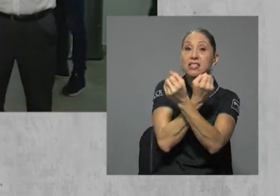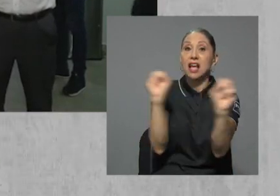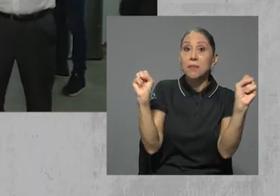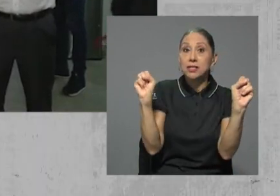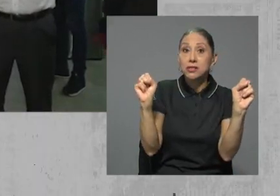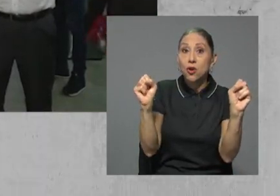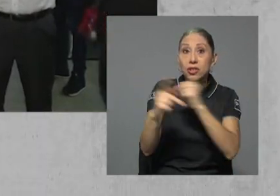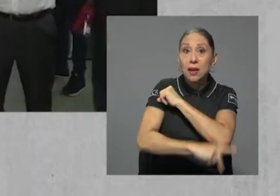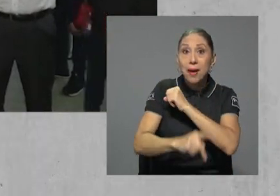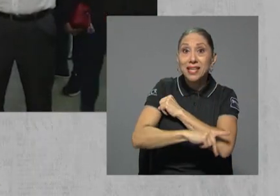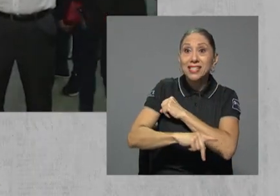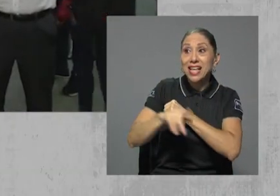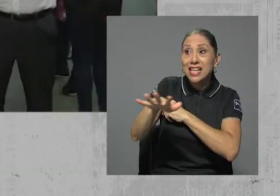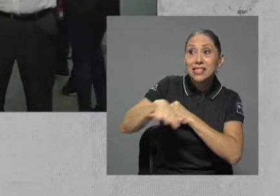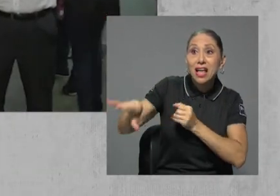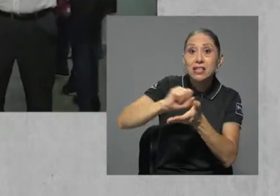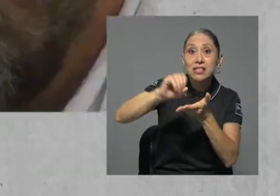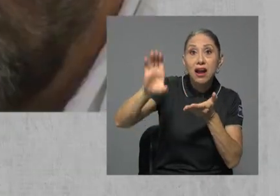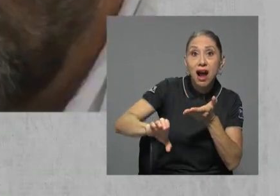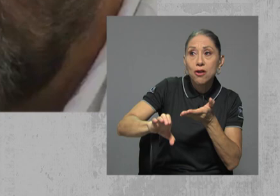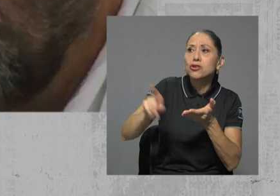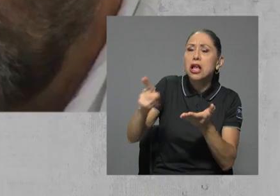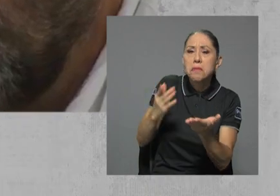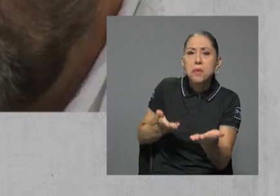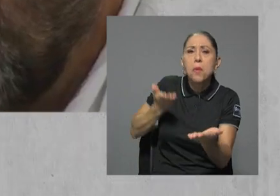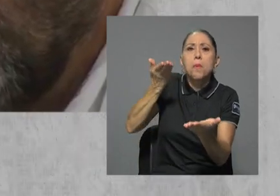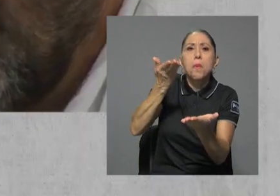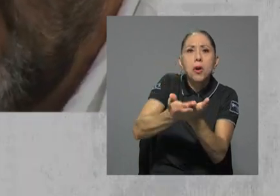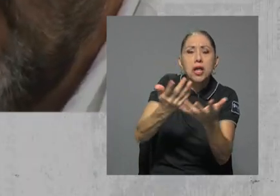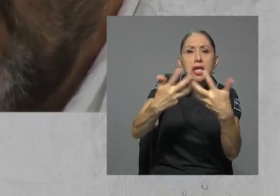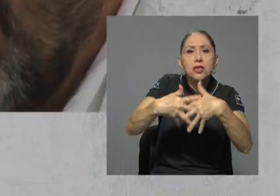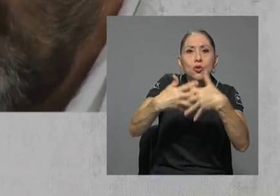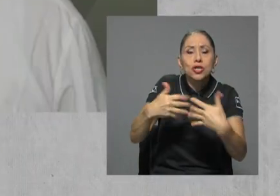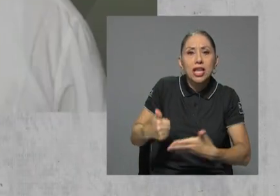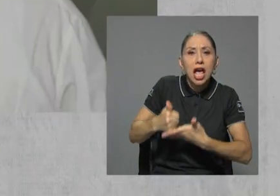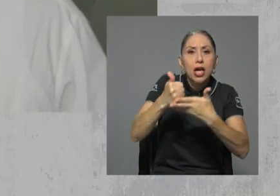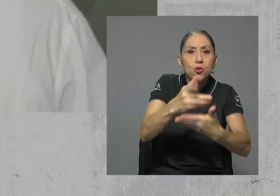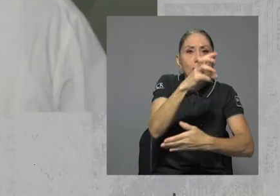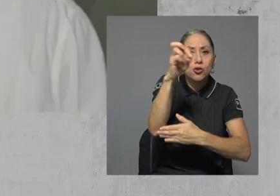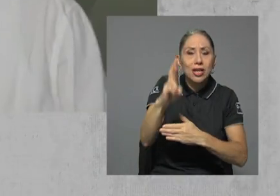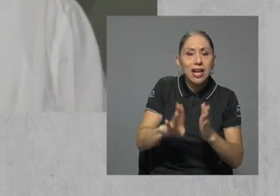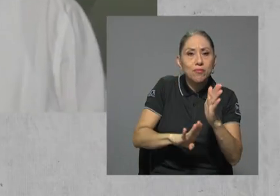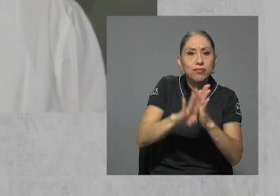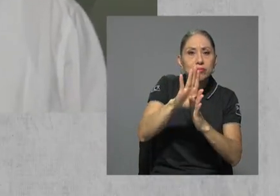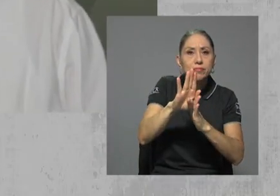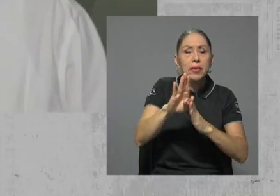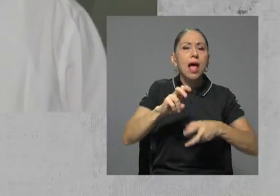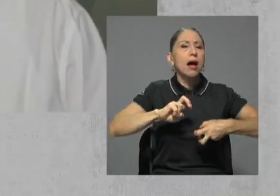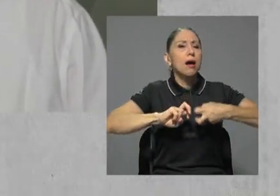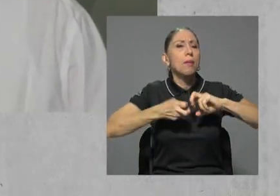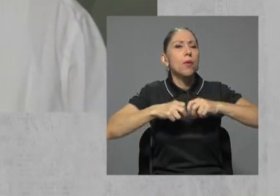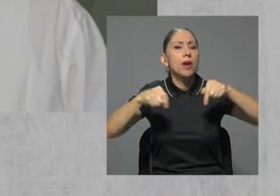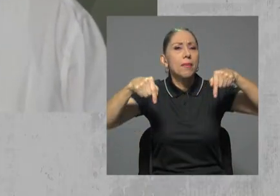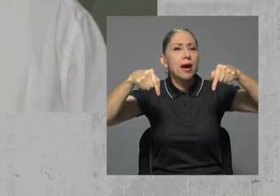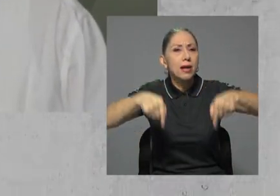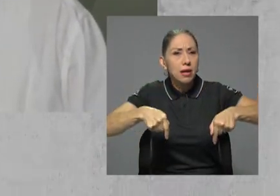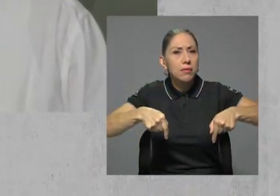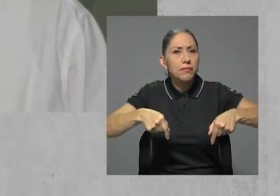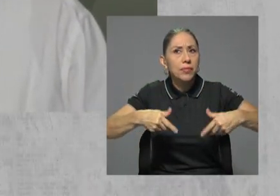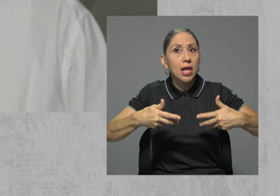de san carlos por lo que propone una industria que ayude a costa rica a salir adelante el problema aquí es